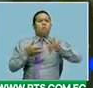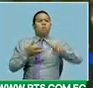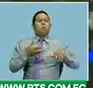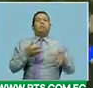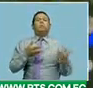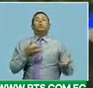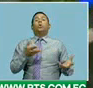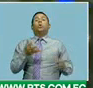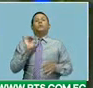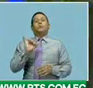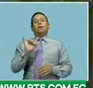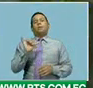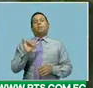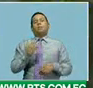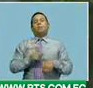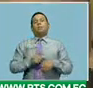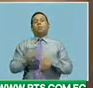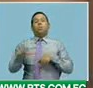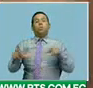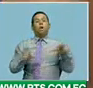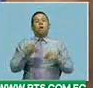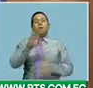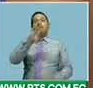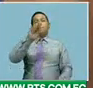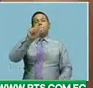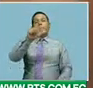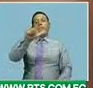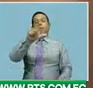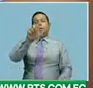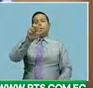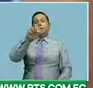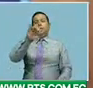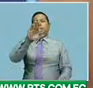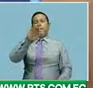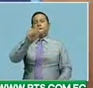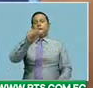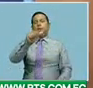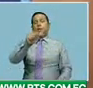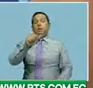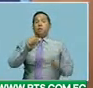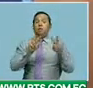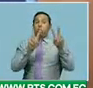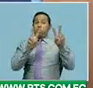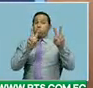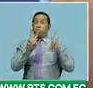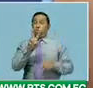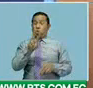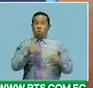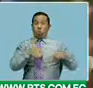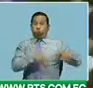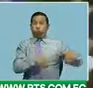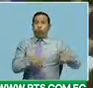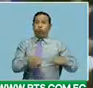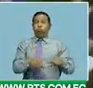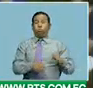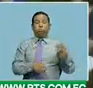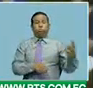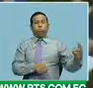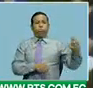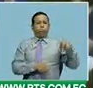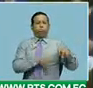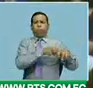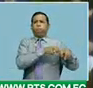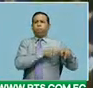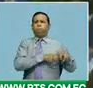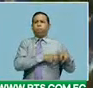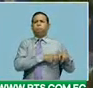anterior en el balneario de Vallenita. Llegaron dos motos y en una moto eran dos y en la otra moto llegaron tres. Apenas llegaron,